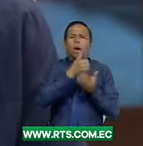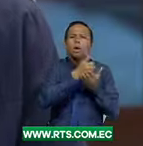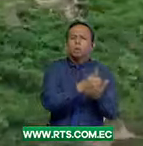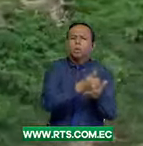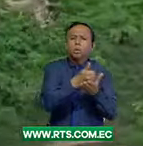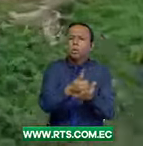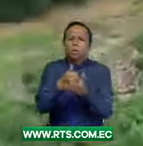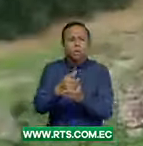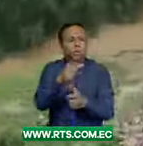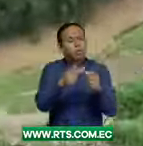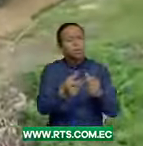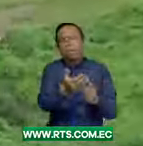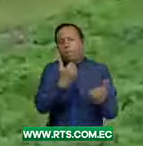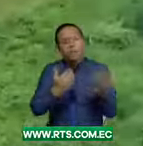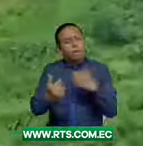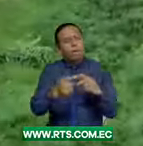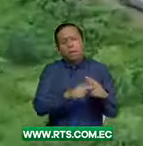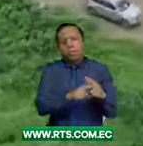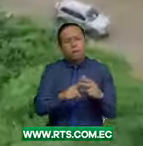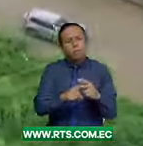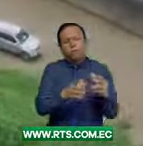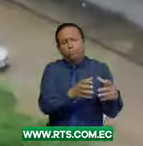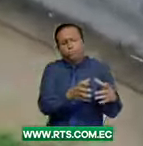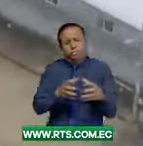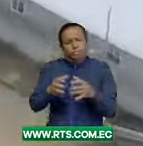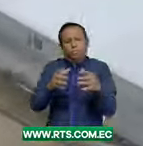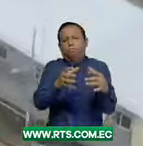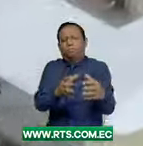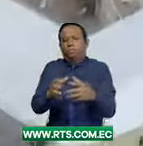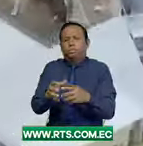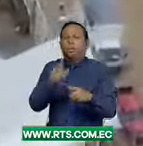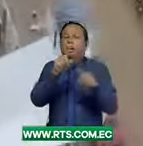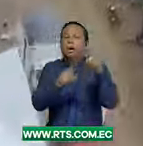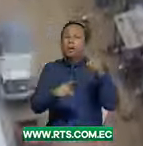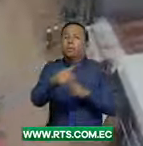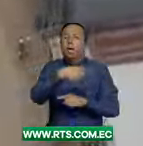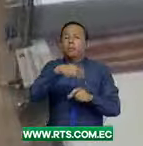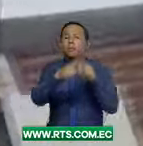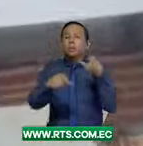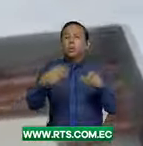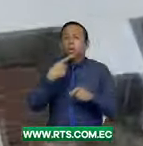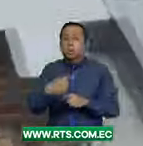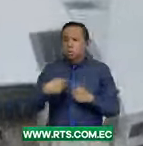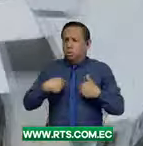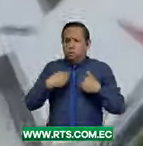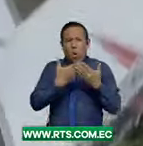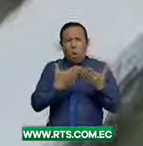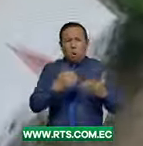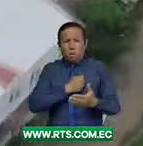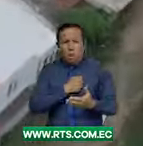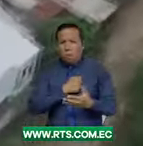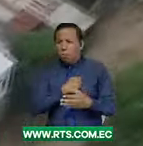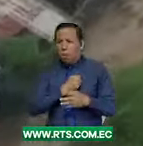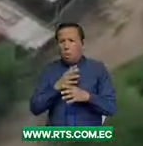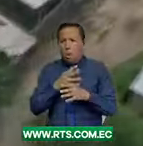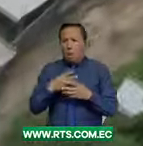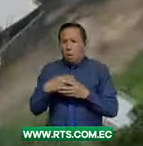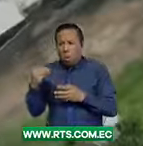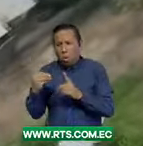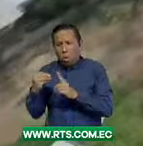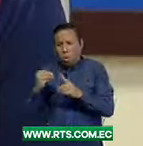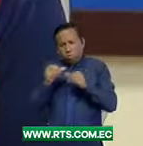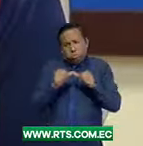¿Por qué decimos de intentar evacuar? Porque muchas personas, lamentablemente, por seguridad de ellos, de sus bienes, no querían abandonar sus